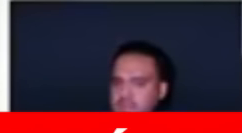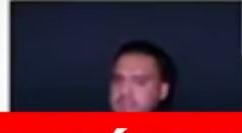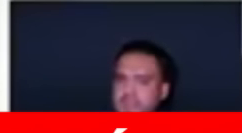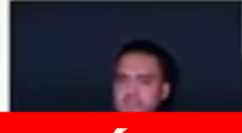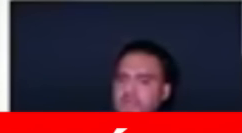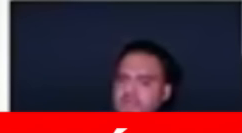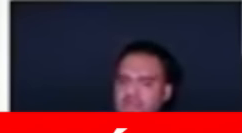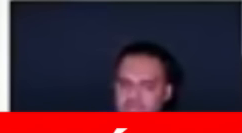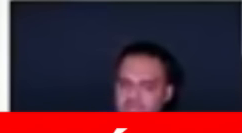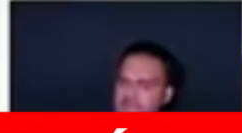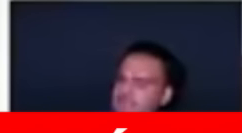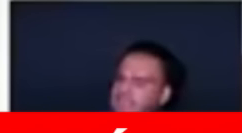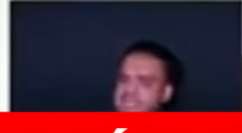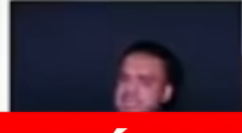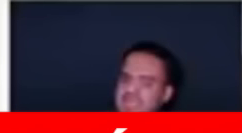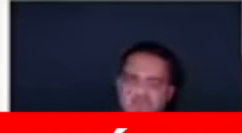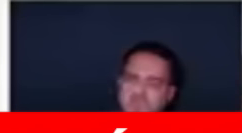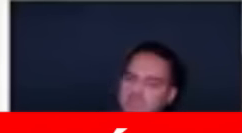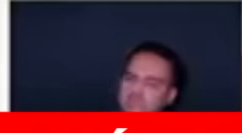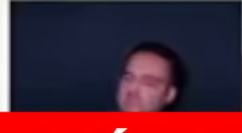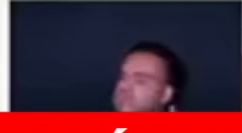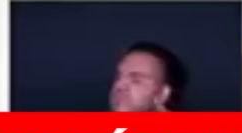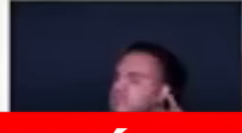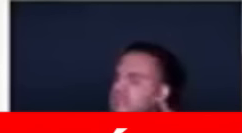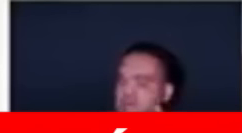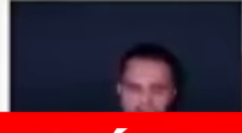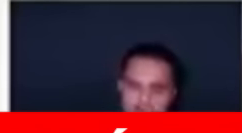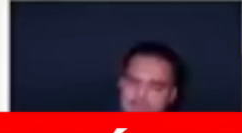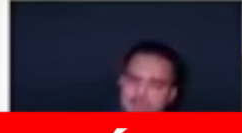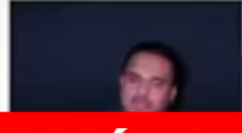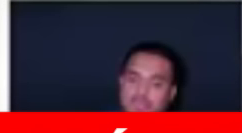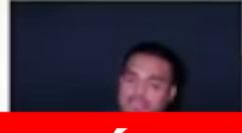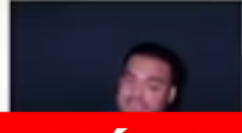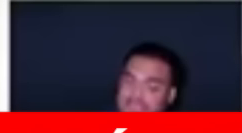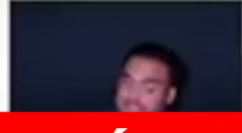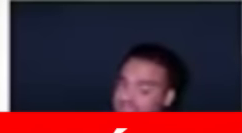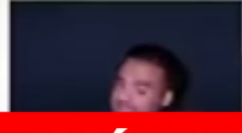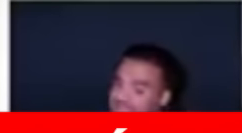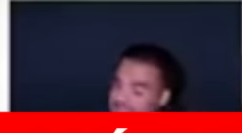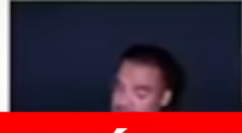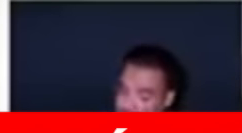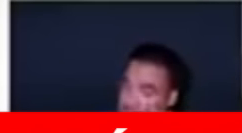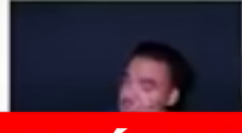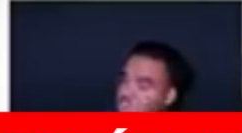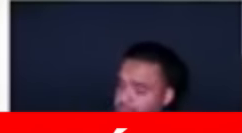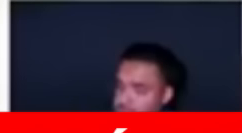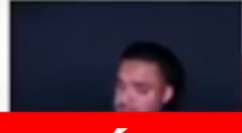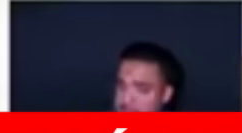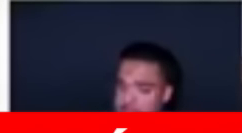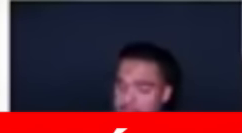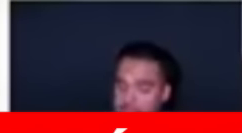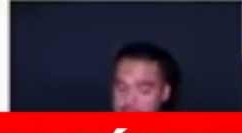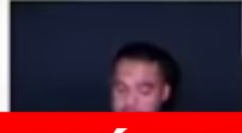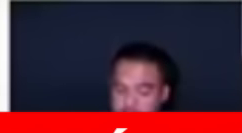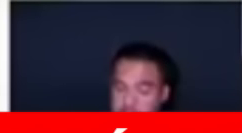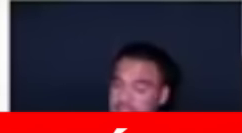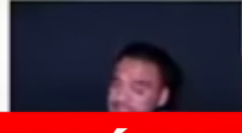Morena y de quien me digan. Esto reclama mucha responsabilidad,